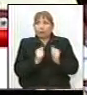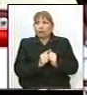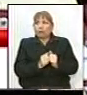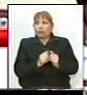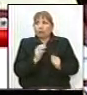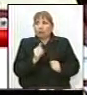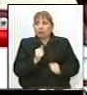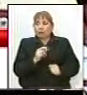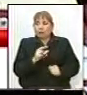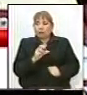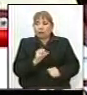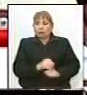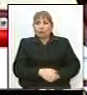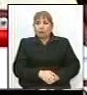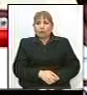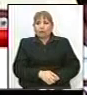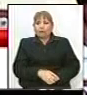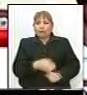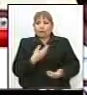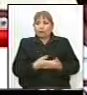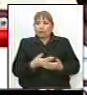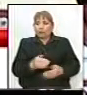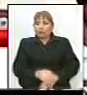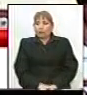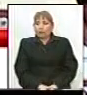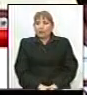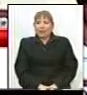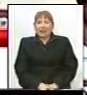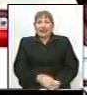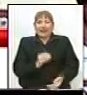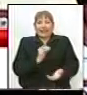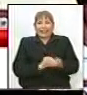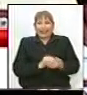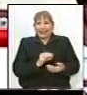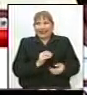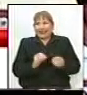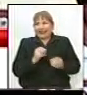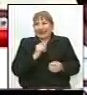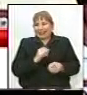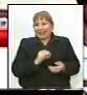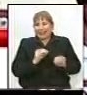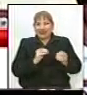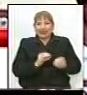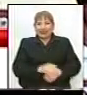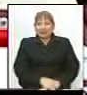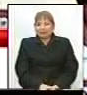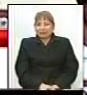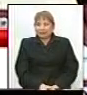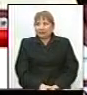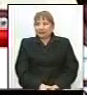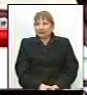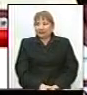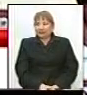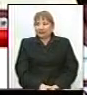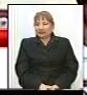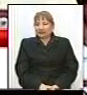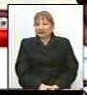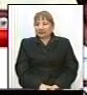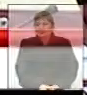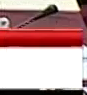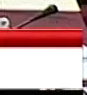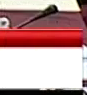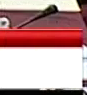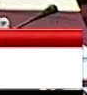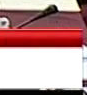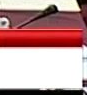a analizarse en el Pleno, podríamos más adelante dar una respuesta a la comisión. Muy agradecido.